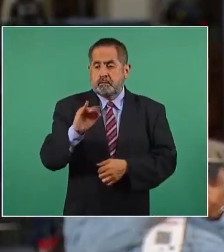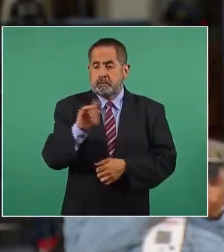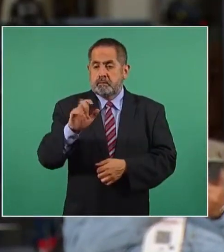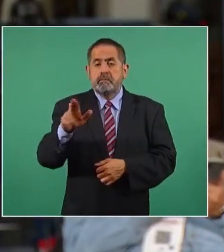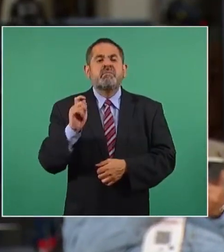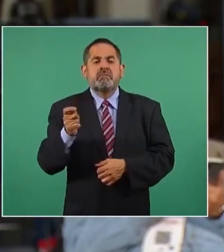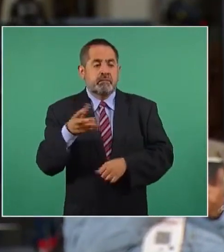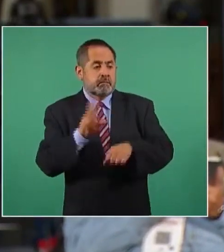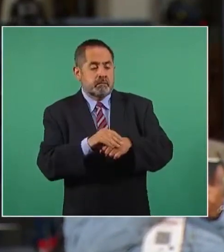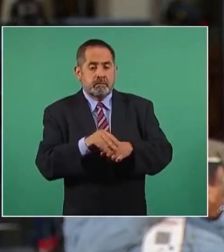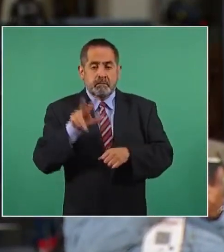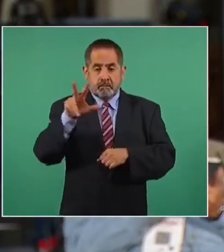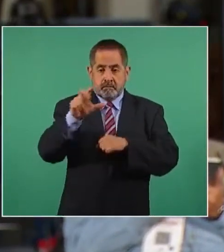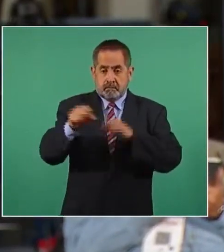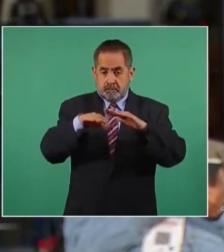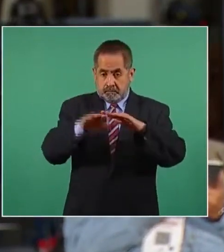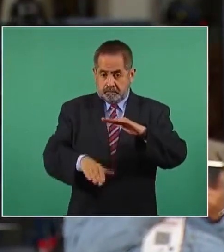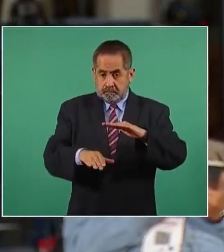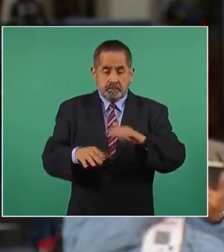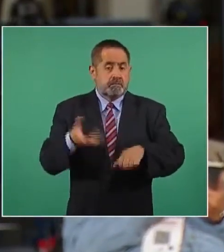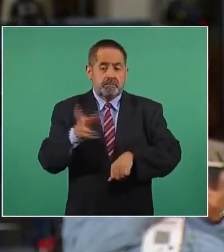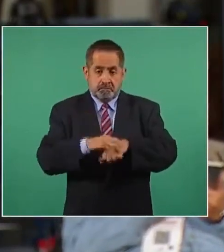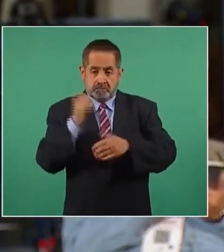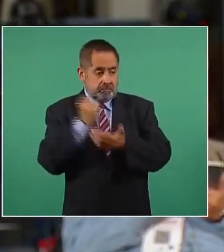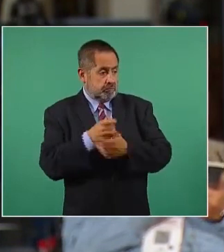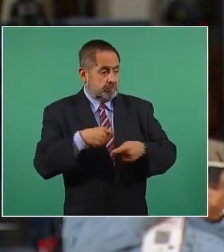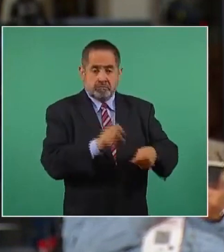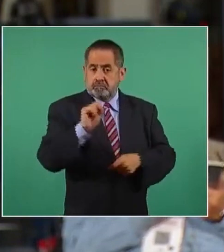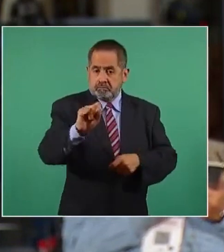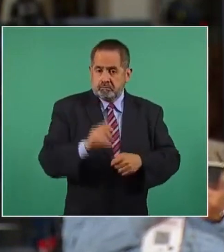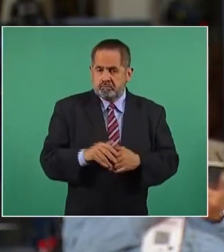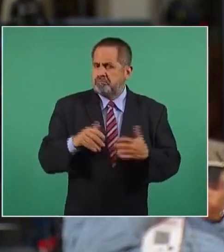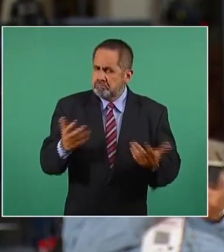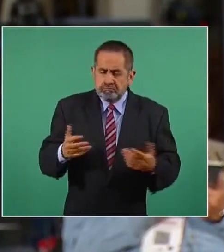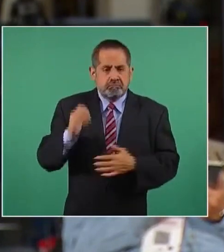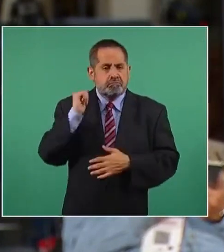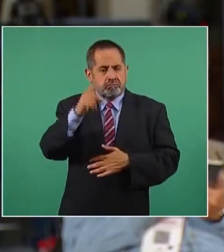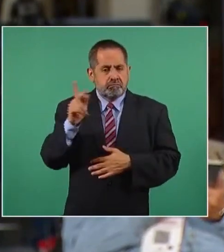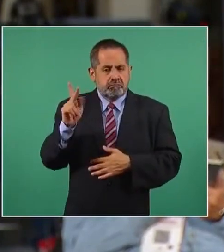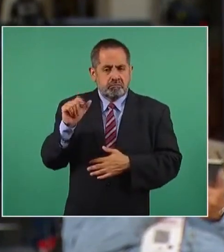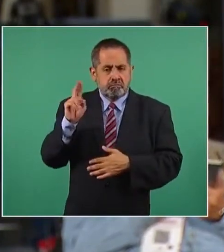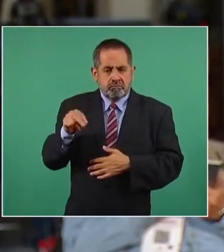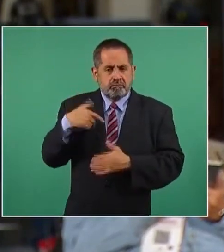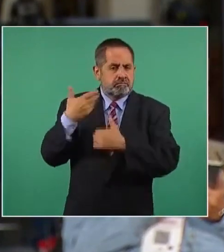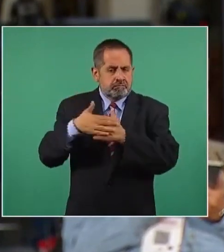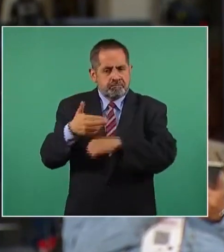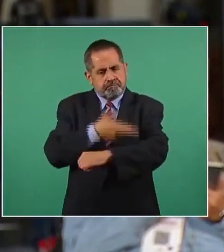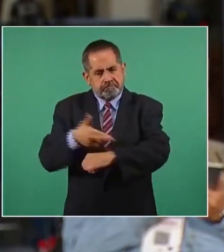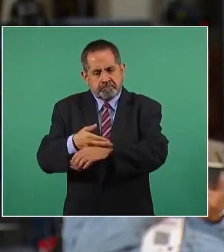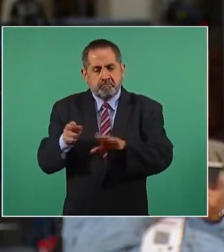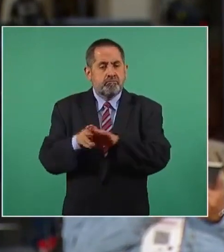menores de 18 años en adelante. Preguntarle si ya hay algún plan para vacunar a los menores de